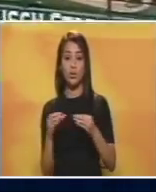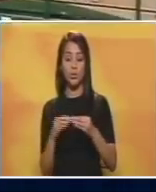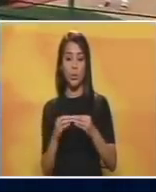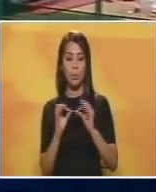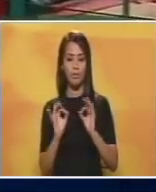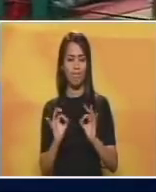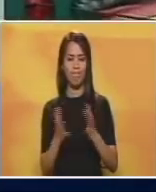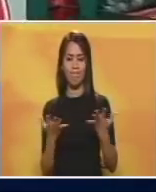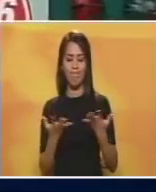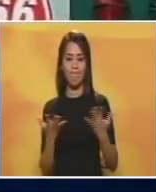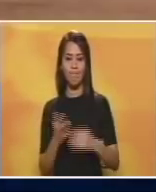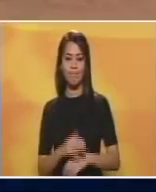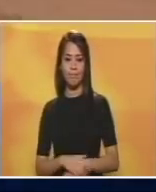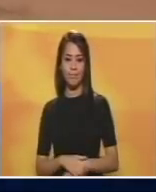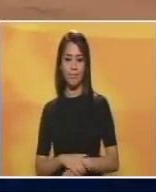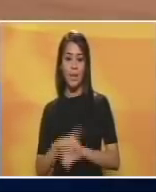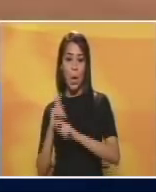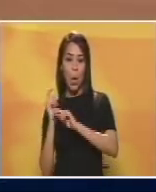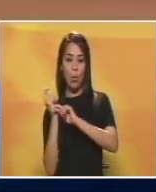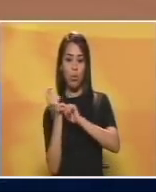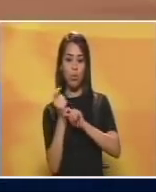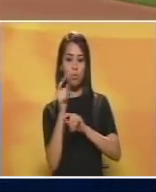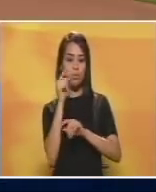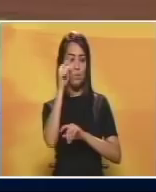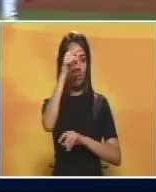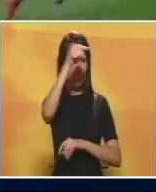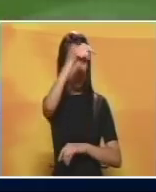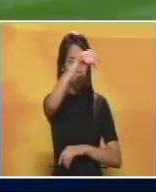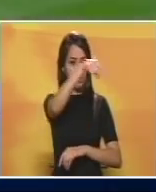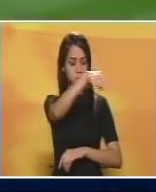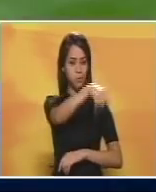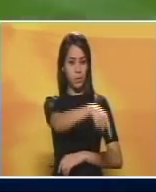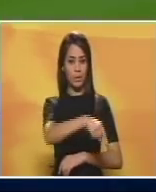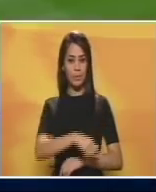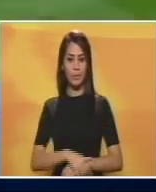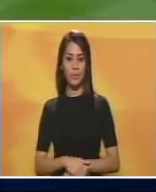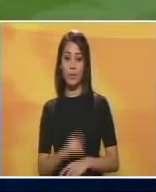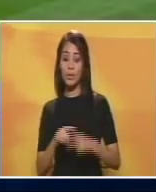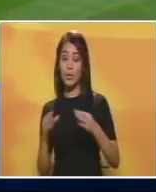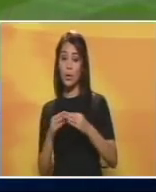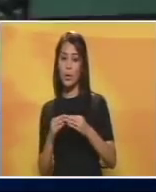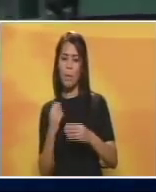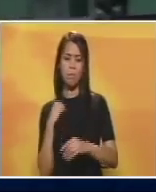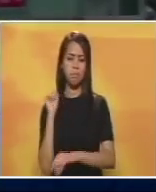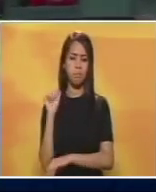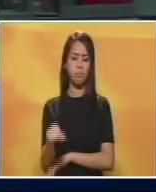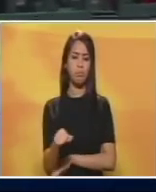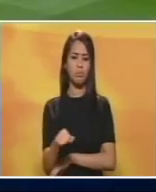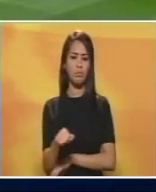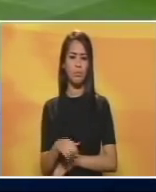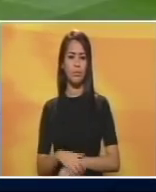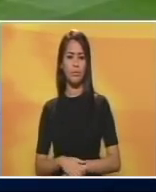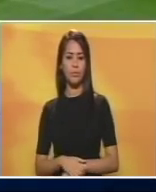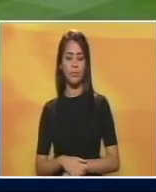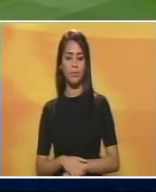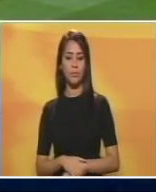Dominic Leone y despacha este cuadrangular para darle la ventaja a los Cascabeles de Arizona, que terminaron derrotando a los Cardenales de San